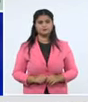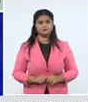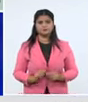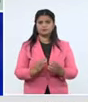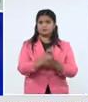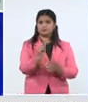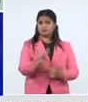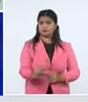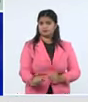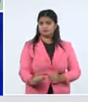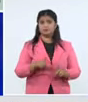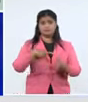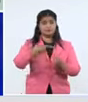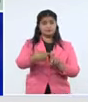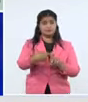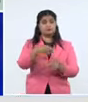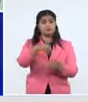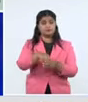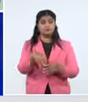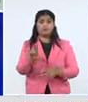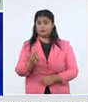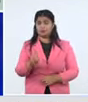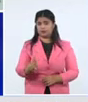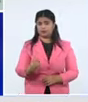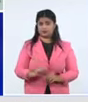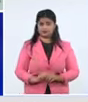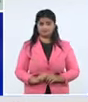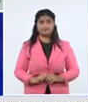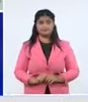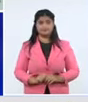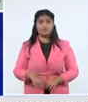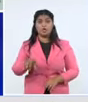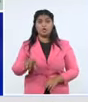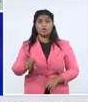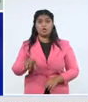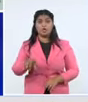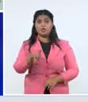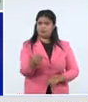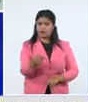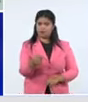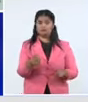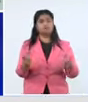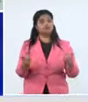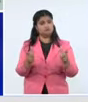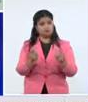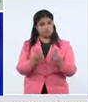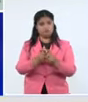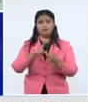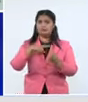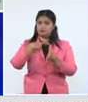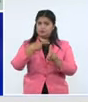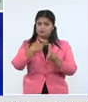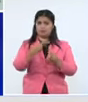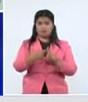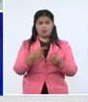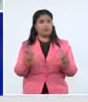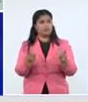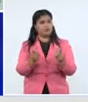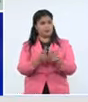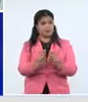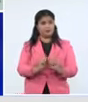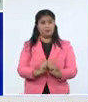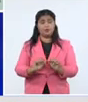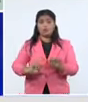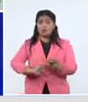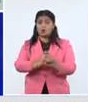Mayabeque con 21 casos autóctonos, 9 casos menos en relación con y con una transmisión en 7